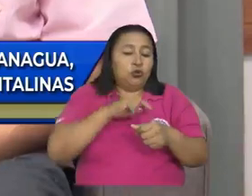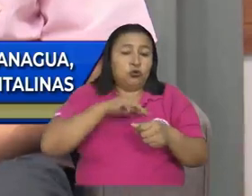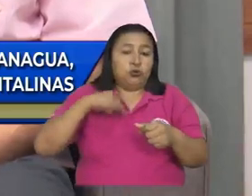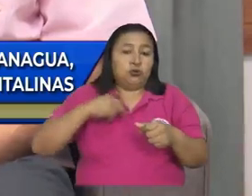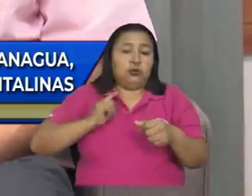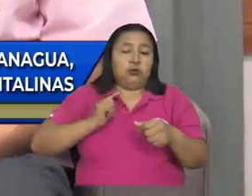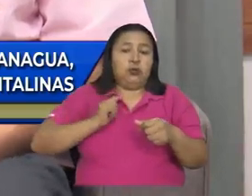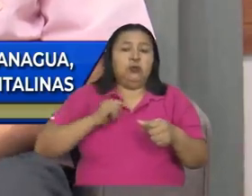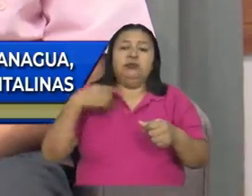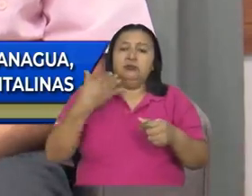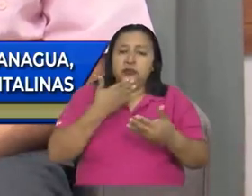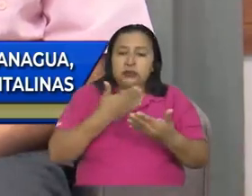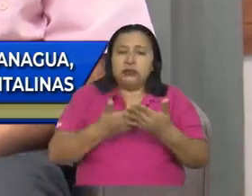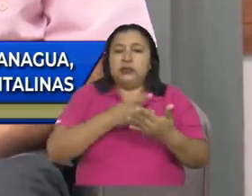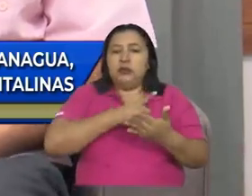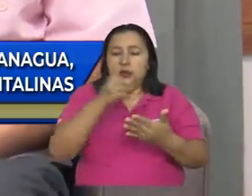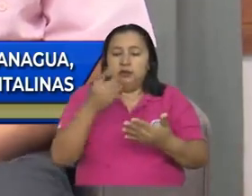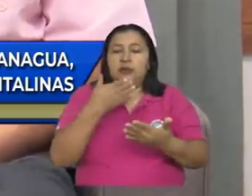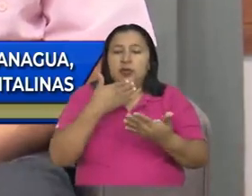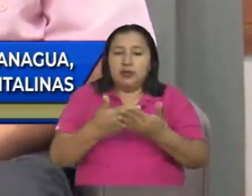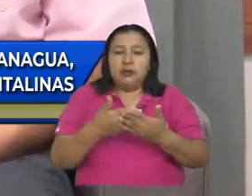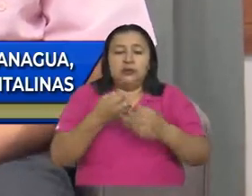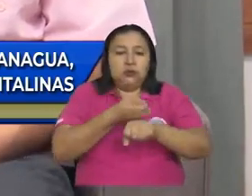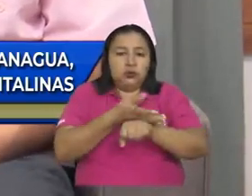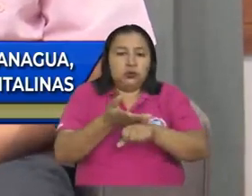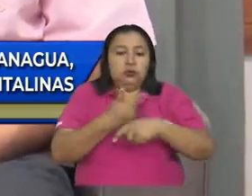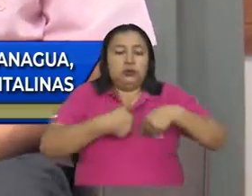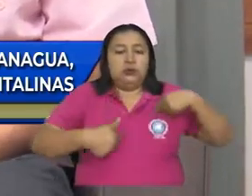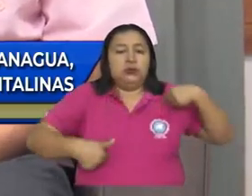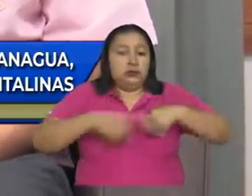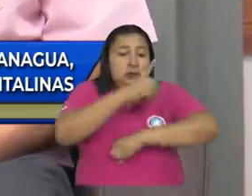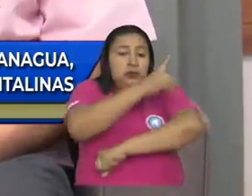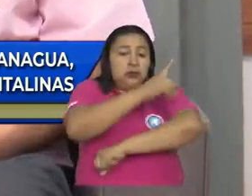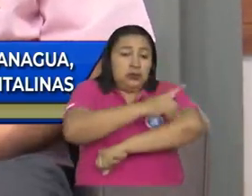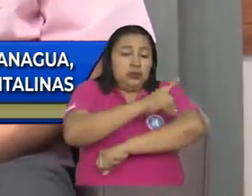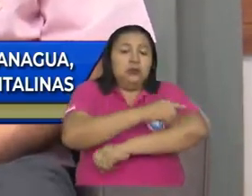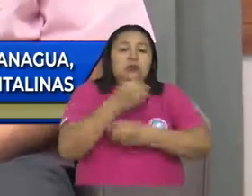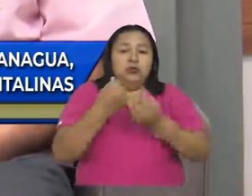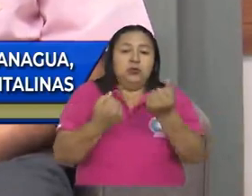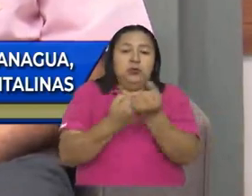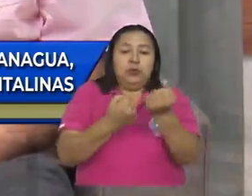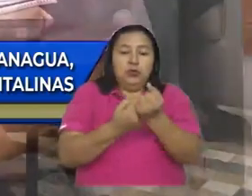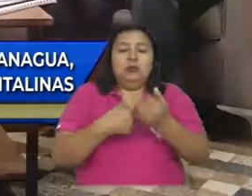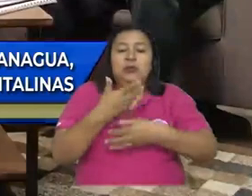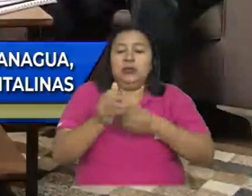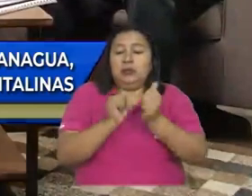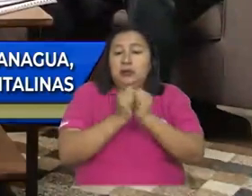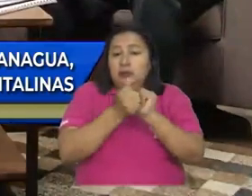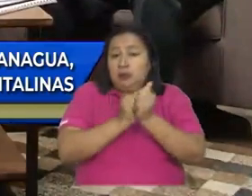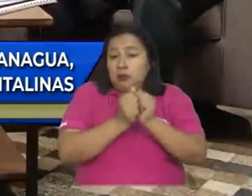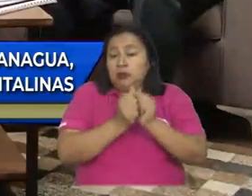tenemos, gracias a Dios y gracias a las recomendaciones del presidente Daniel, mucho apoyo para el deporte.